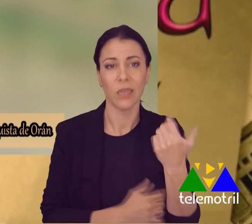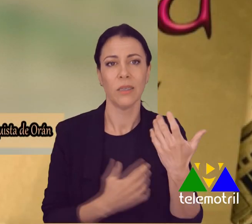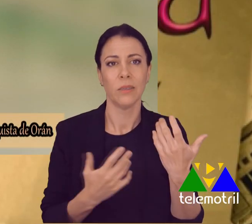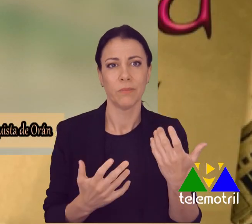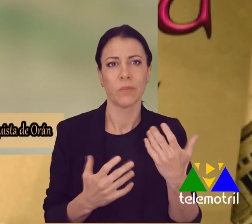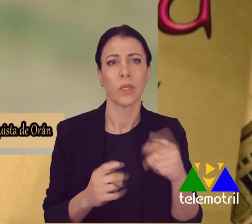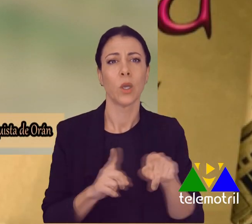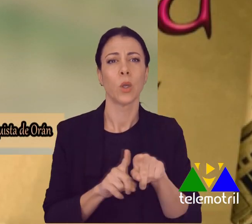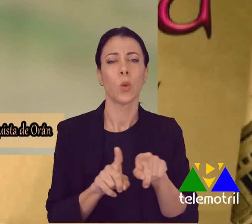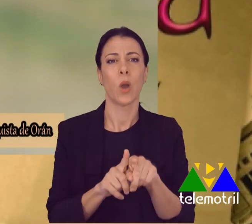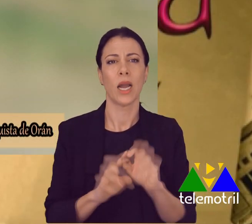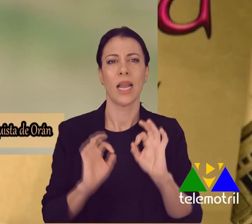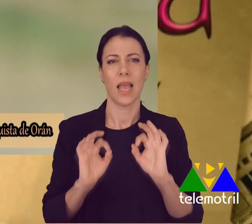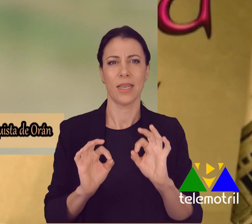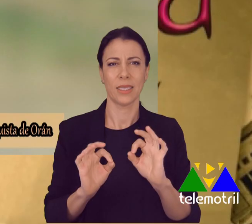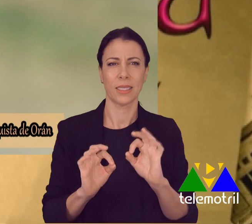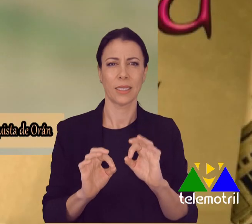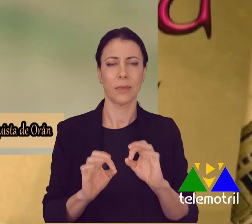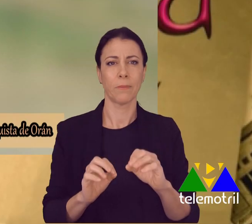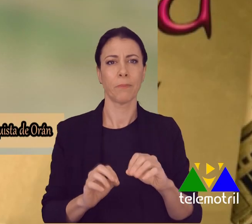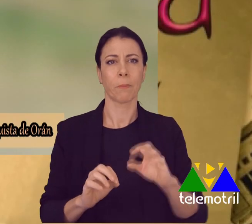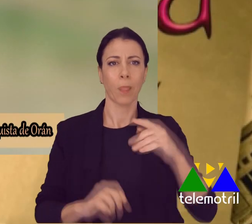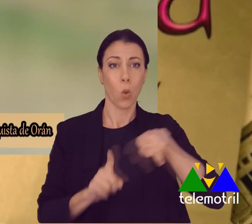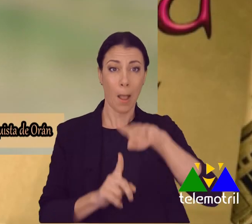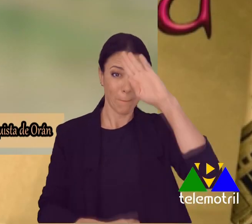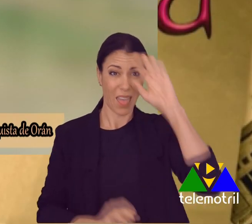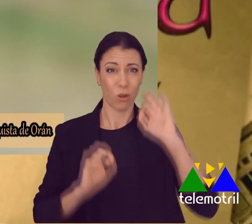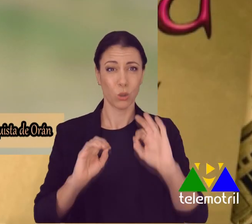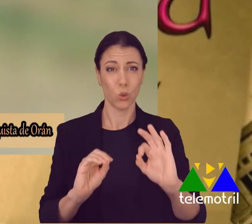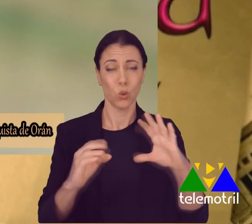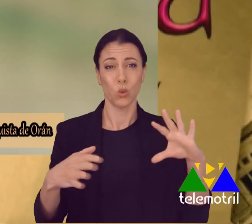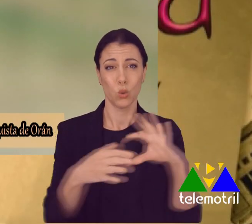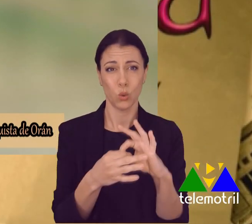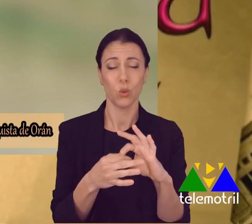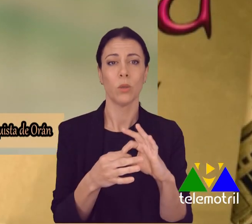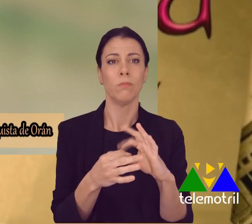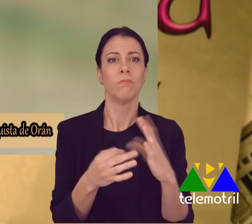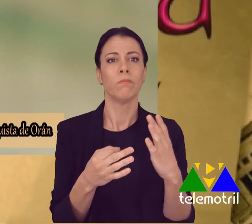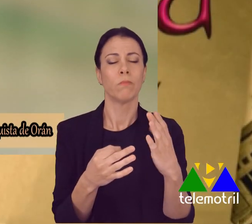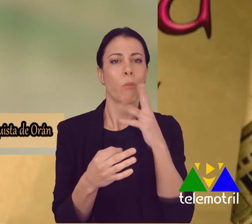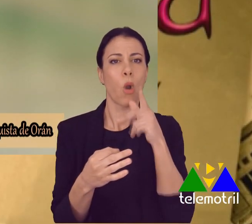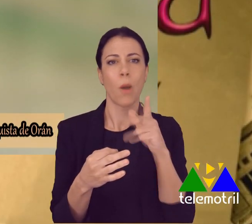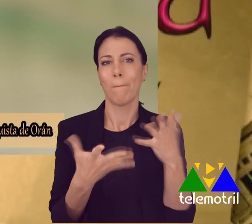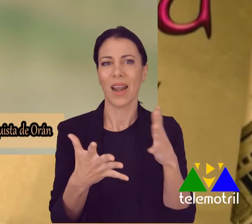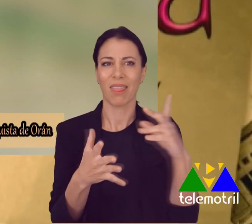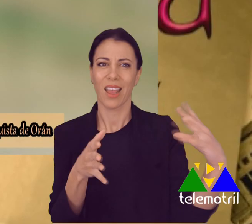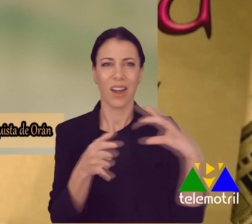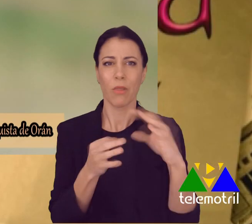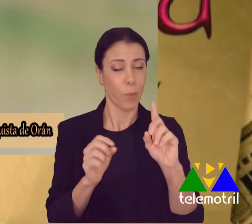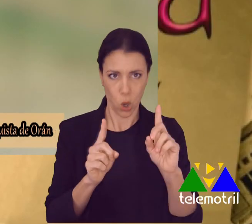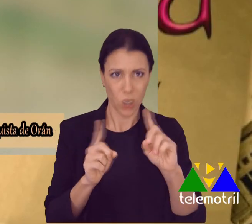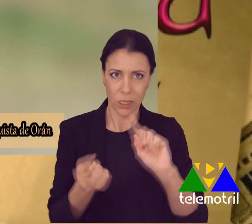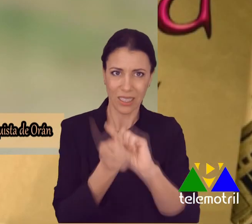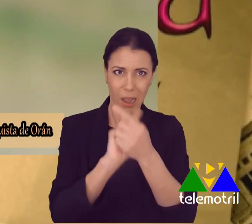el emperador Carlos V por la ayuda. Mellón, ¿no? Sí, una bandera roja era un pendón rojo